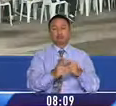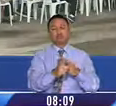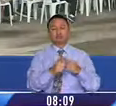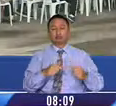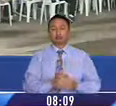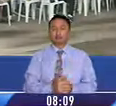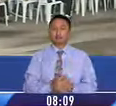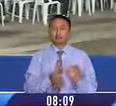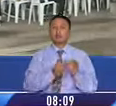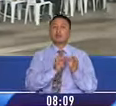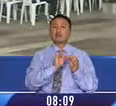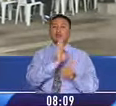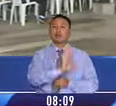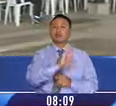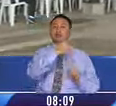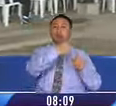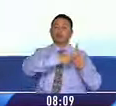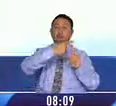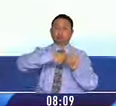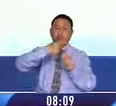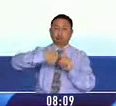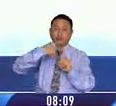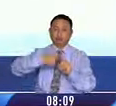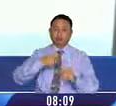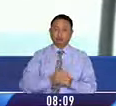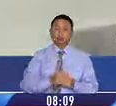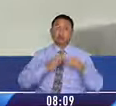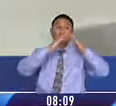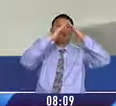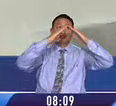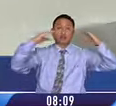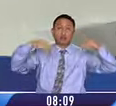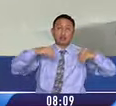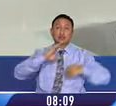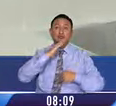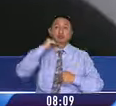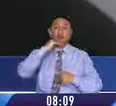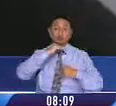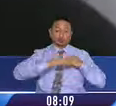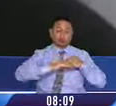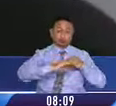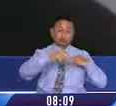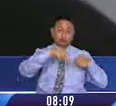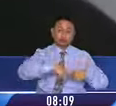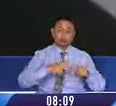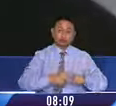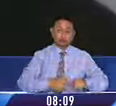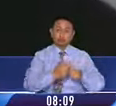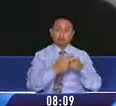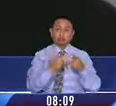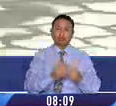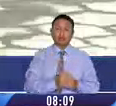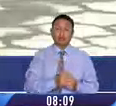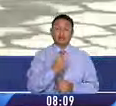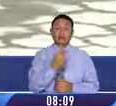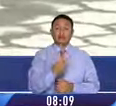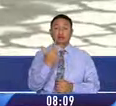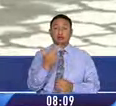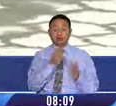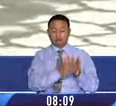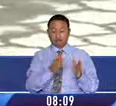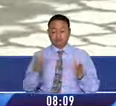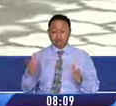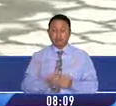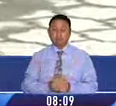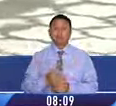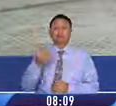La readecuación del mercado de la zona, instalación de techos de alcantarillado y los estudios para la ejecución de las fases 2 y 3 fueron